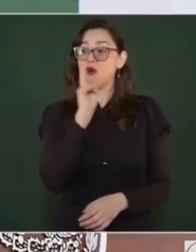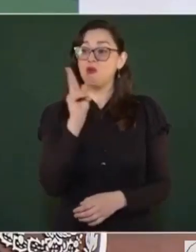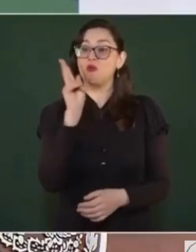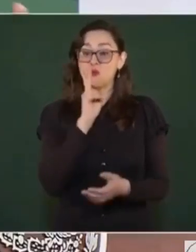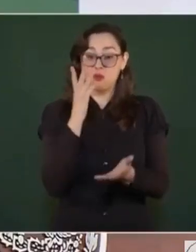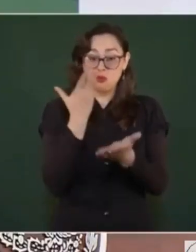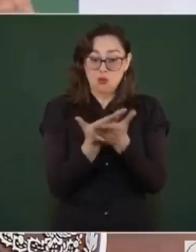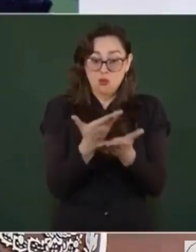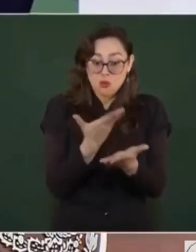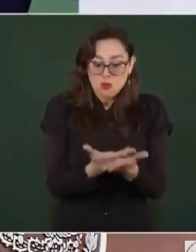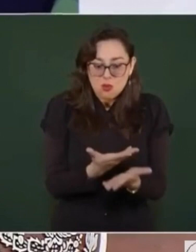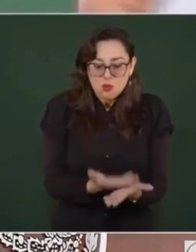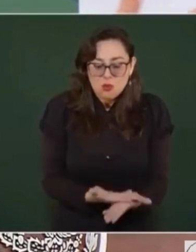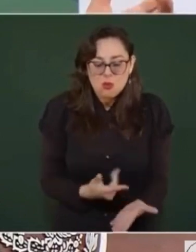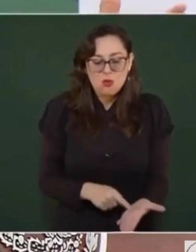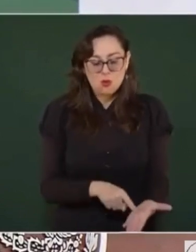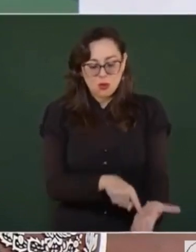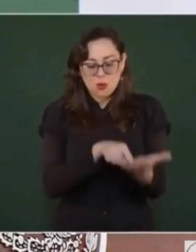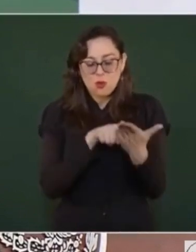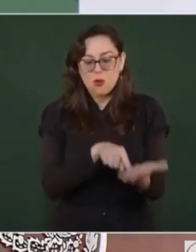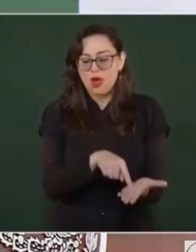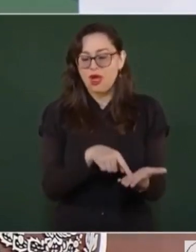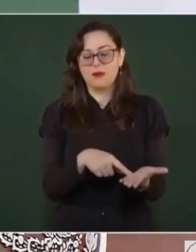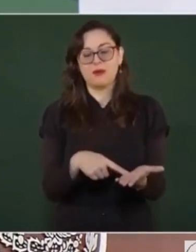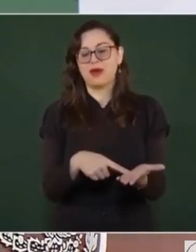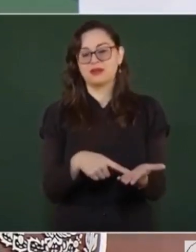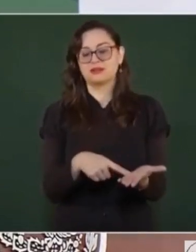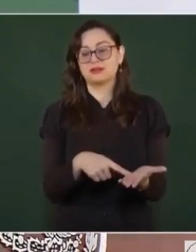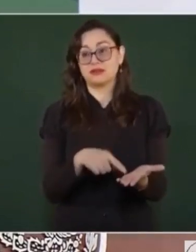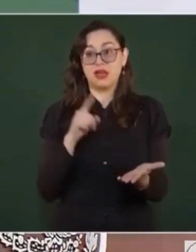y esto explica muchas otras cosas